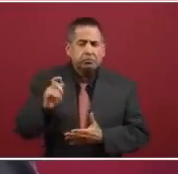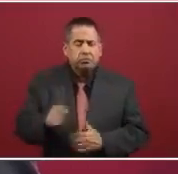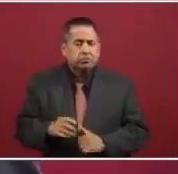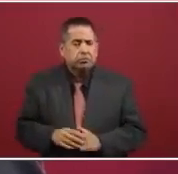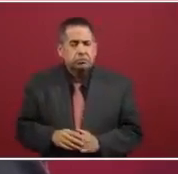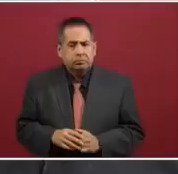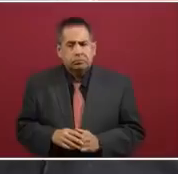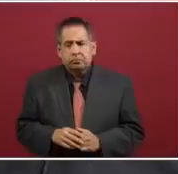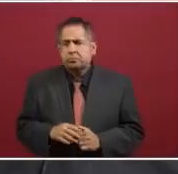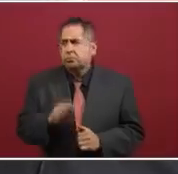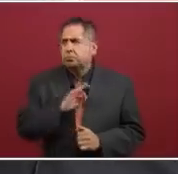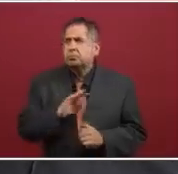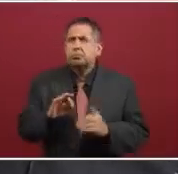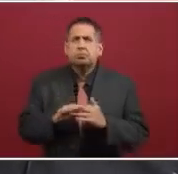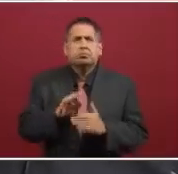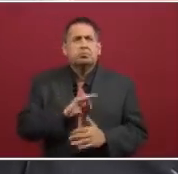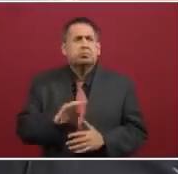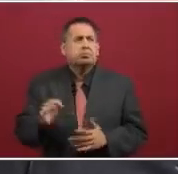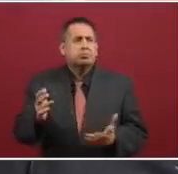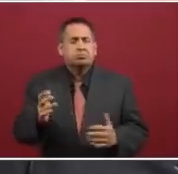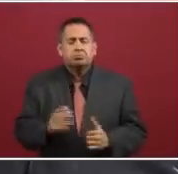de cerca de